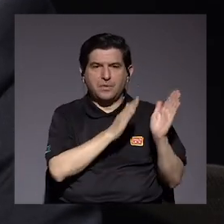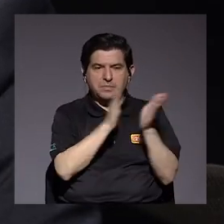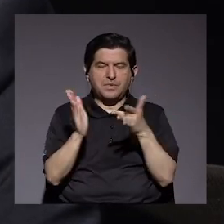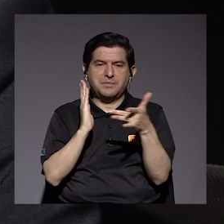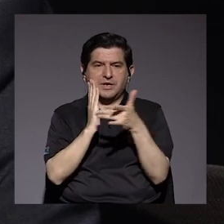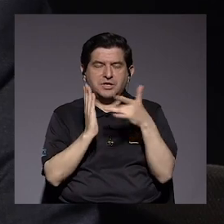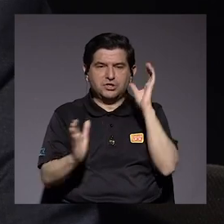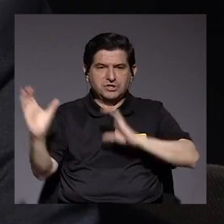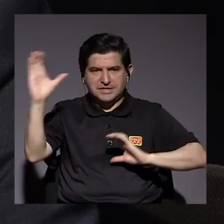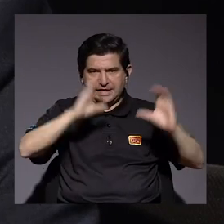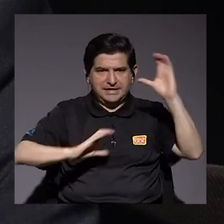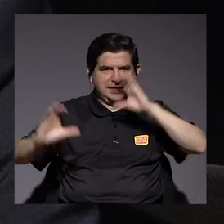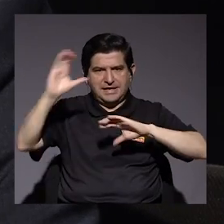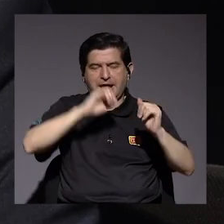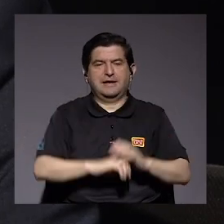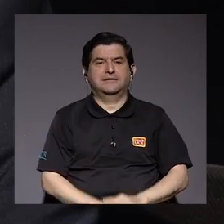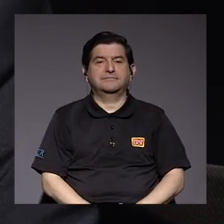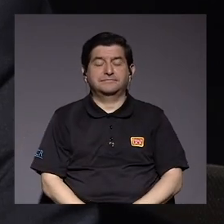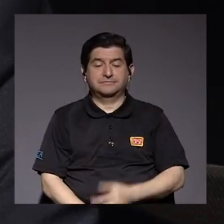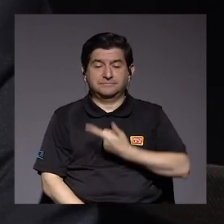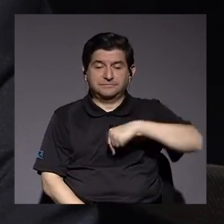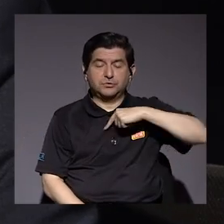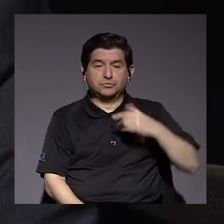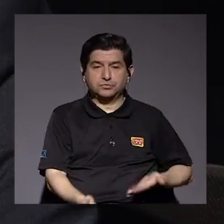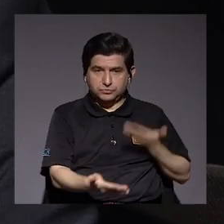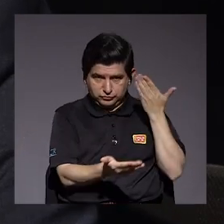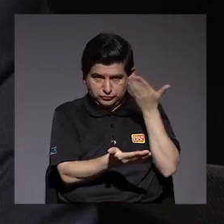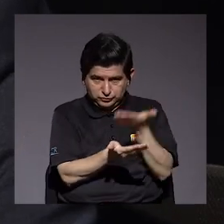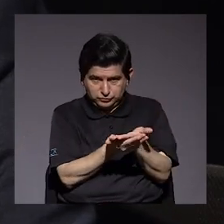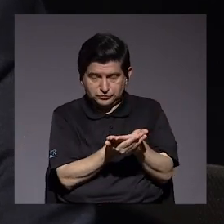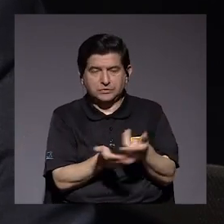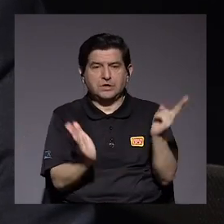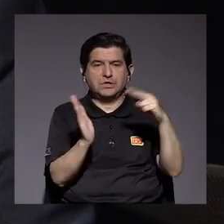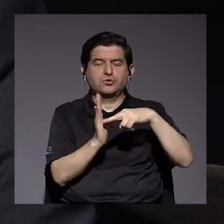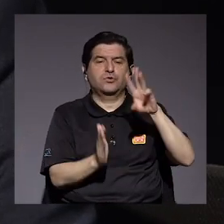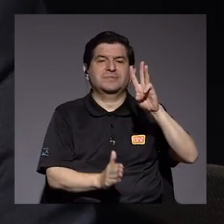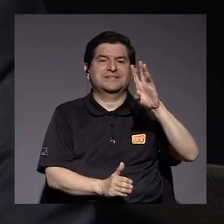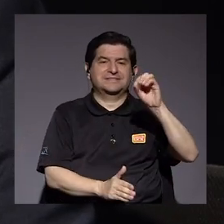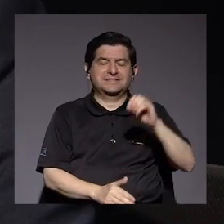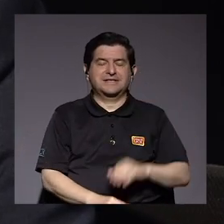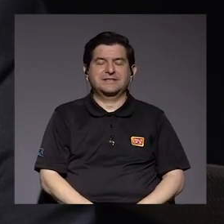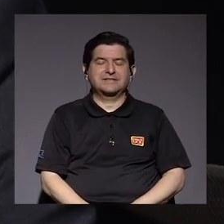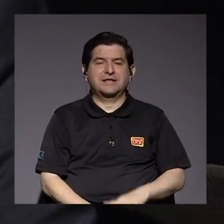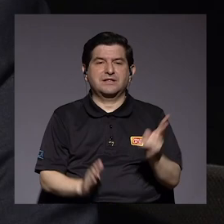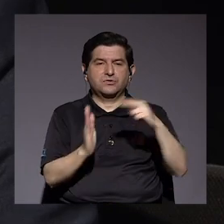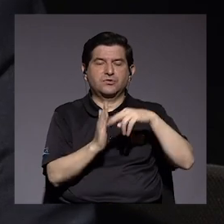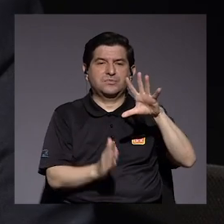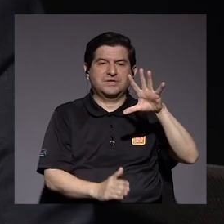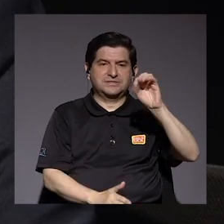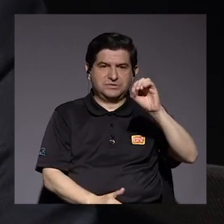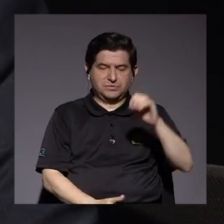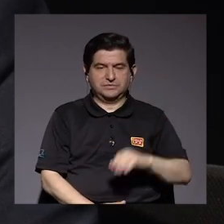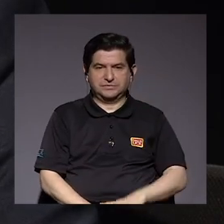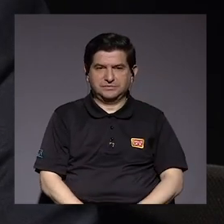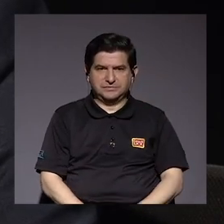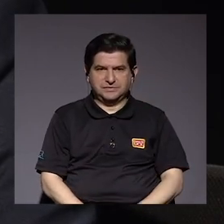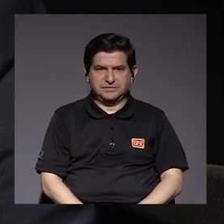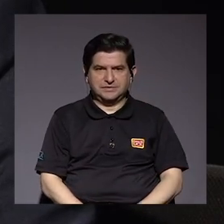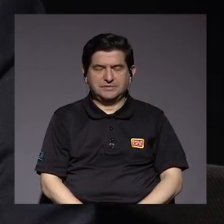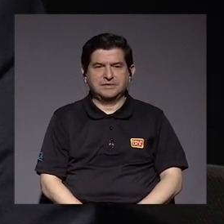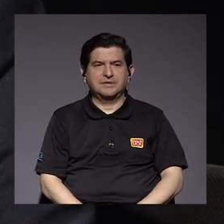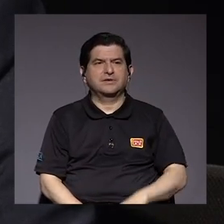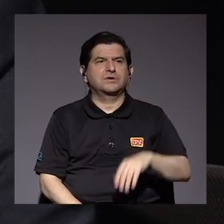con preparación técnica y científica deberíamos proponernos llegar al 2060 al 2050 con